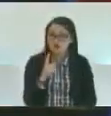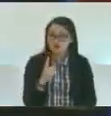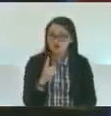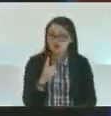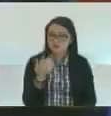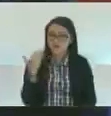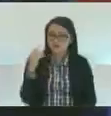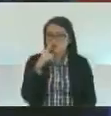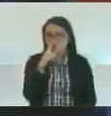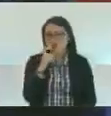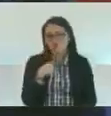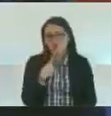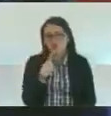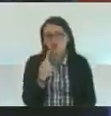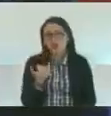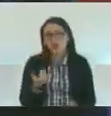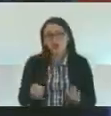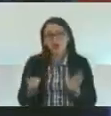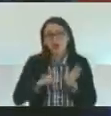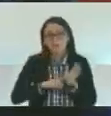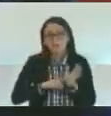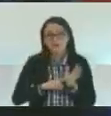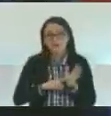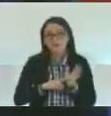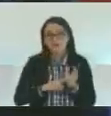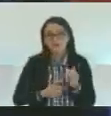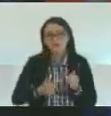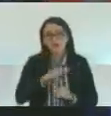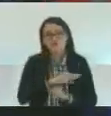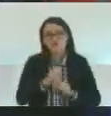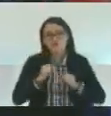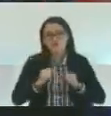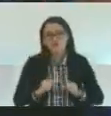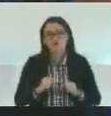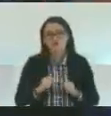hace un año se los dije, hoy se los repito con más fuerza.